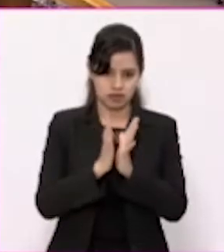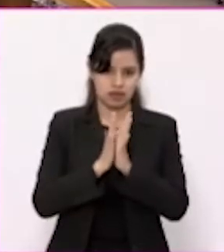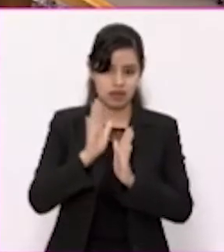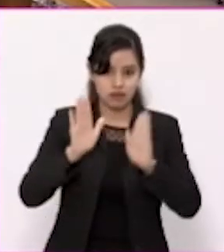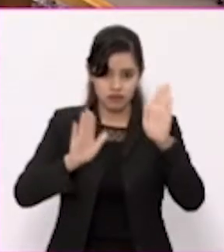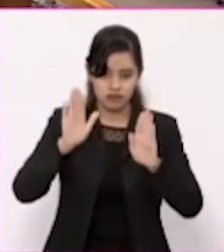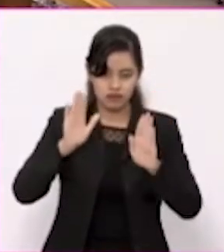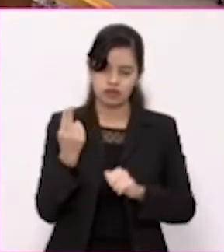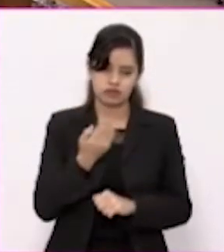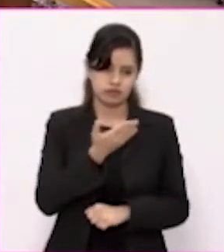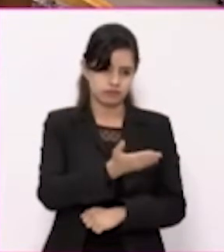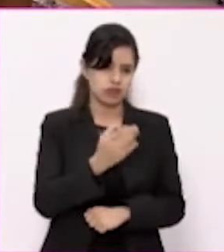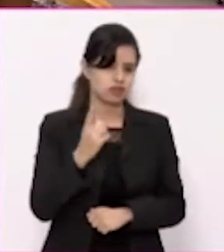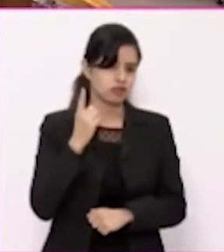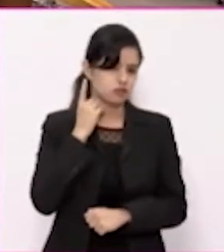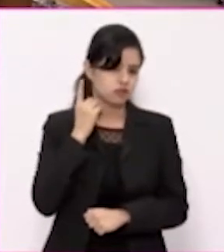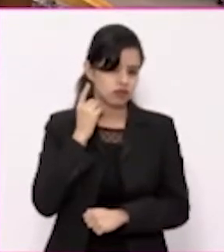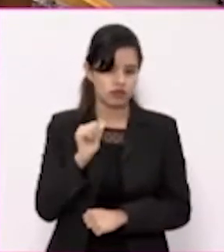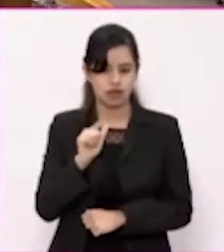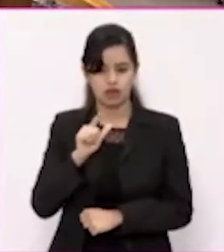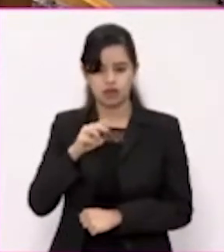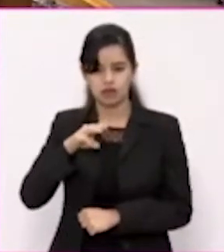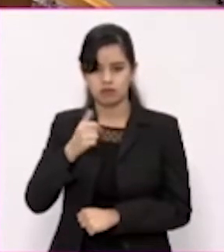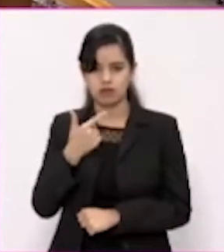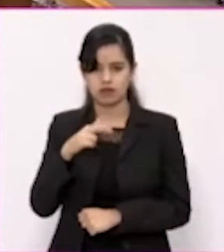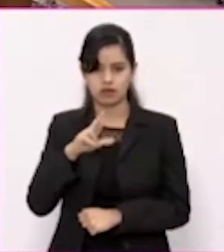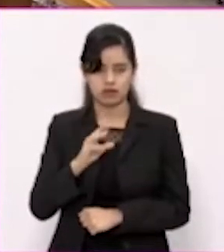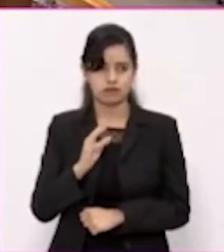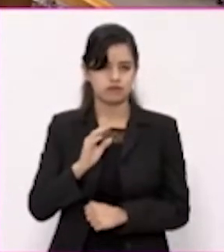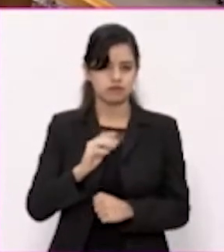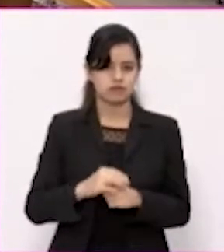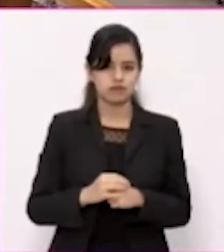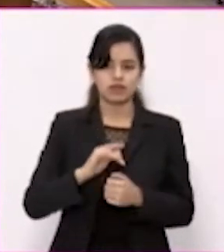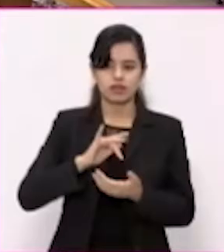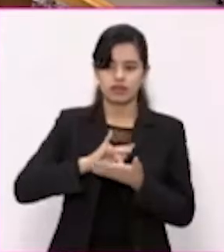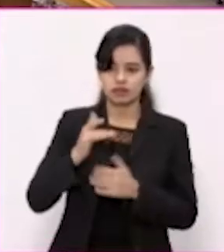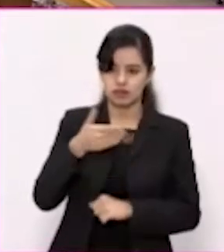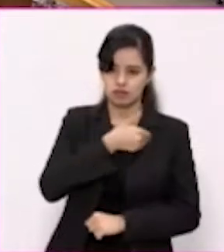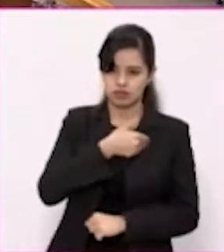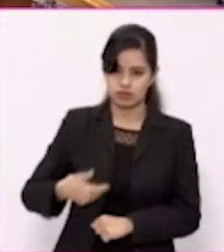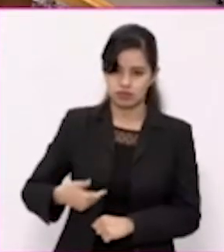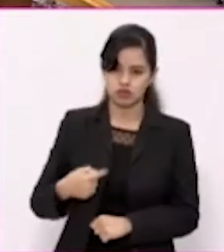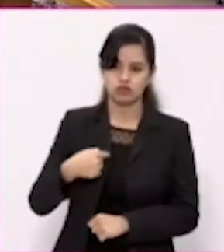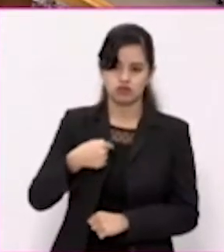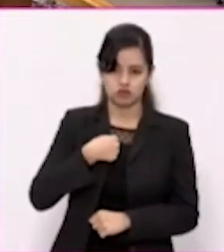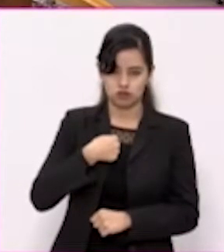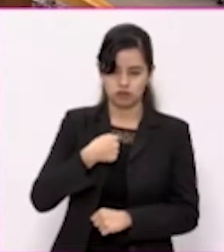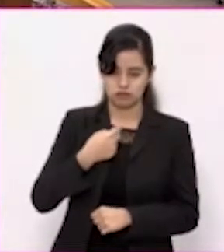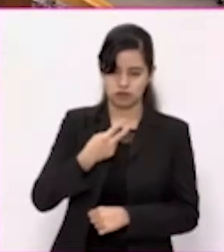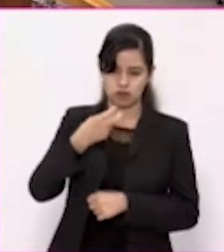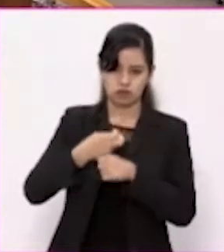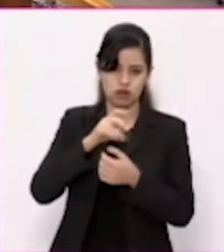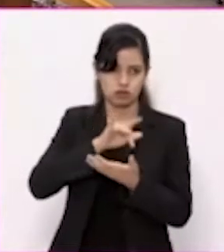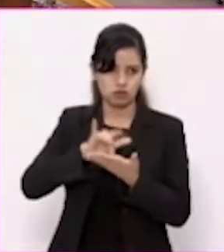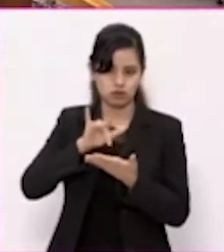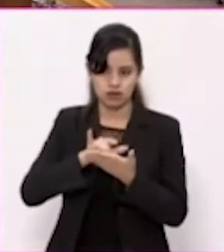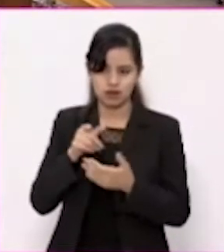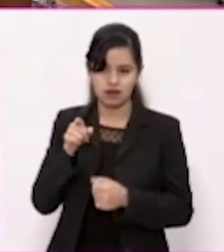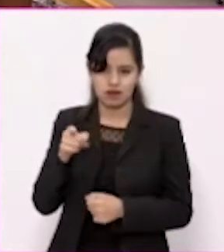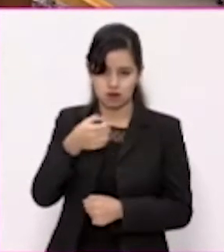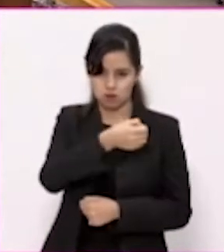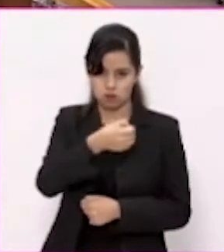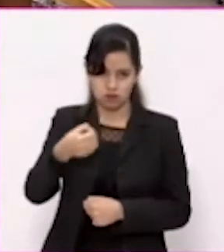Hay una moción de orden de la diputada Almaguer. Gracias, presidente. Yo secundo la moción de orden tanto